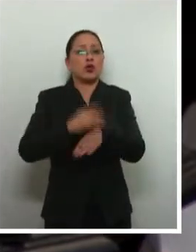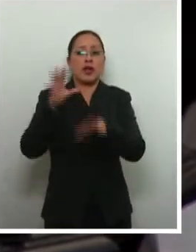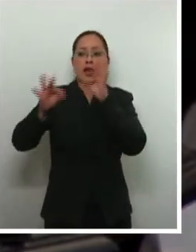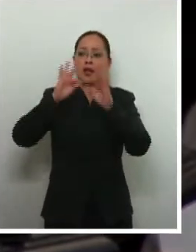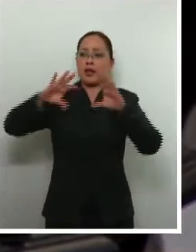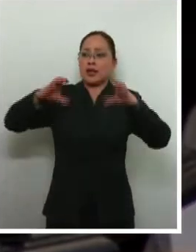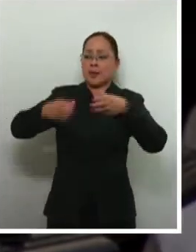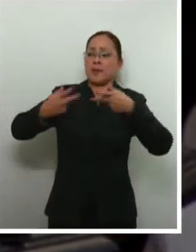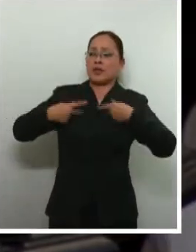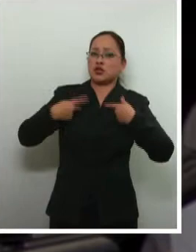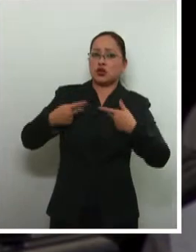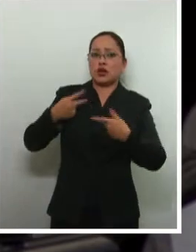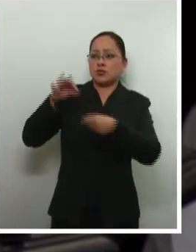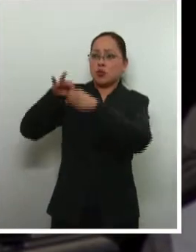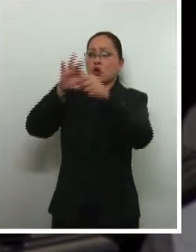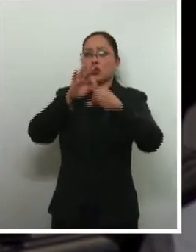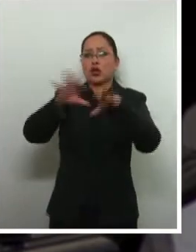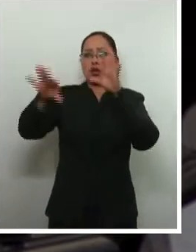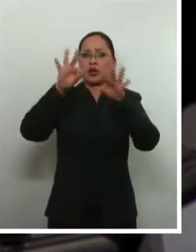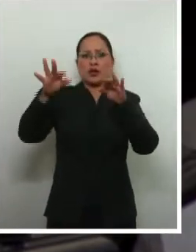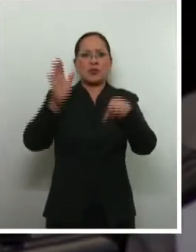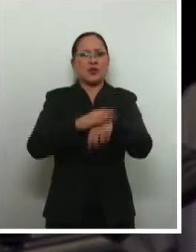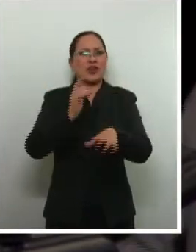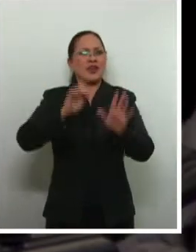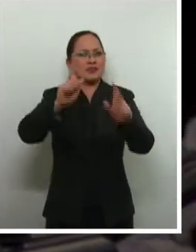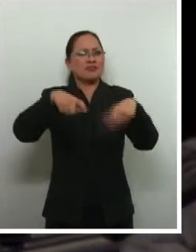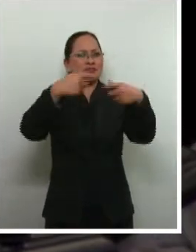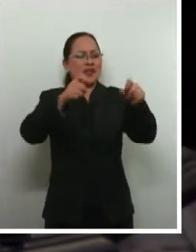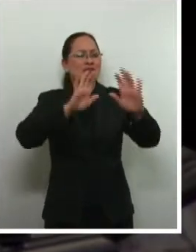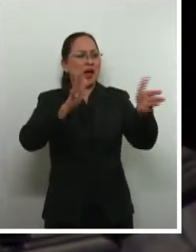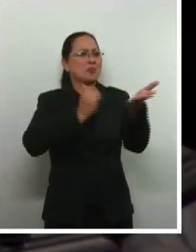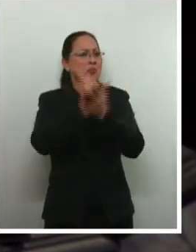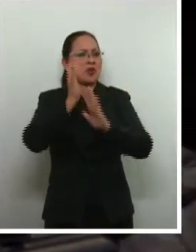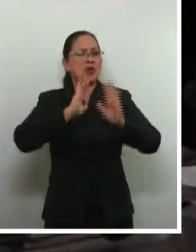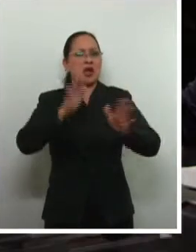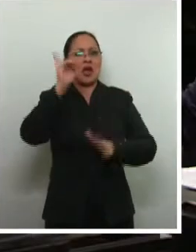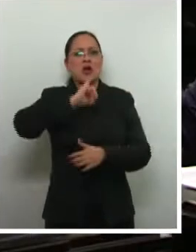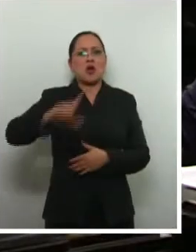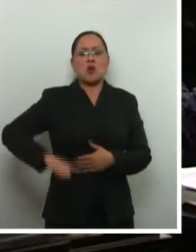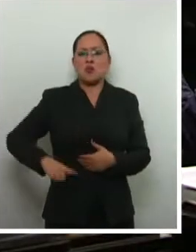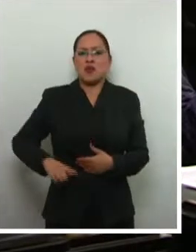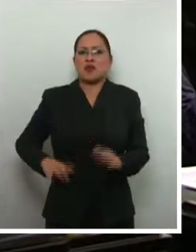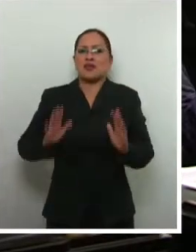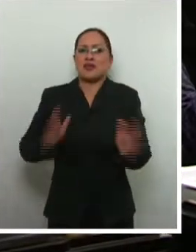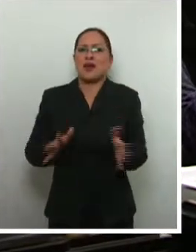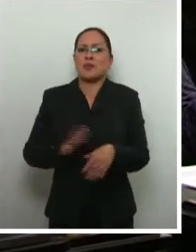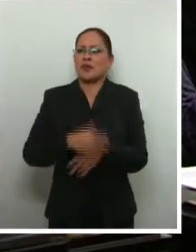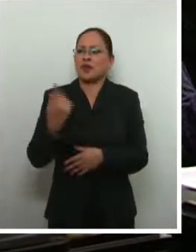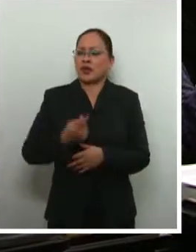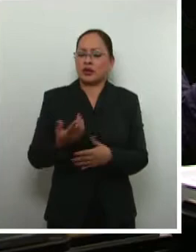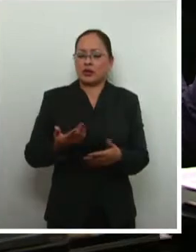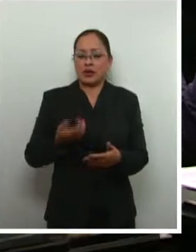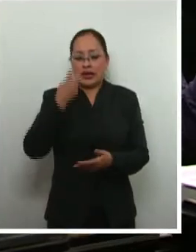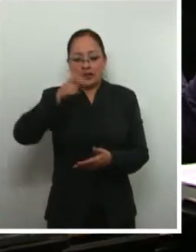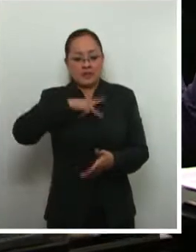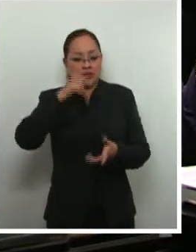los ciudadanos? ¿Por qué tiene que ser nombrada por el jefe de gobierno? Y este es mi cuestionamiento, y por